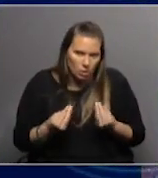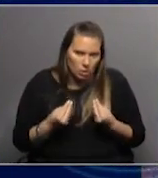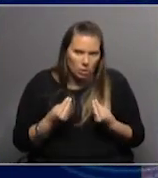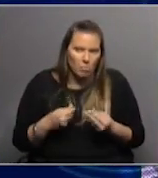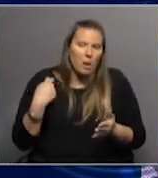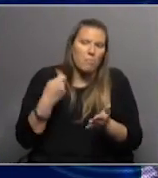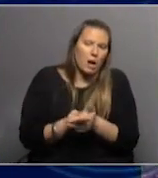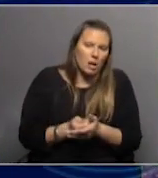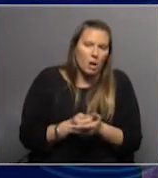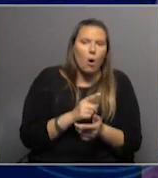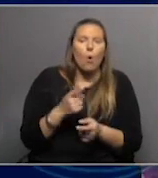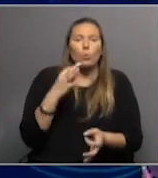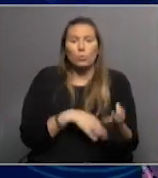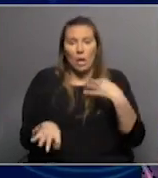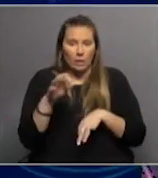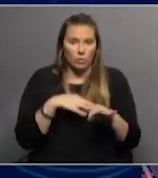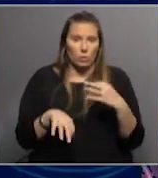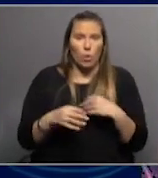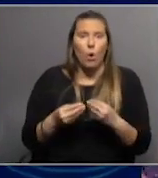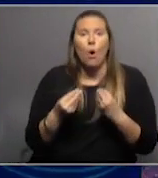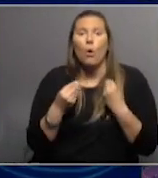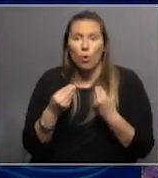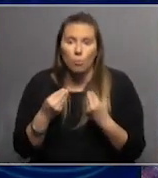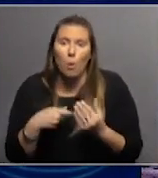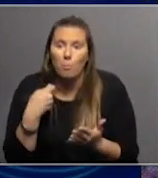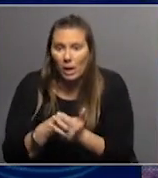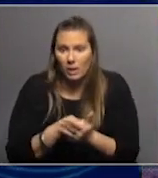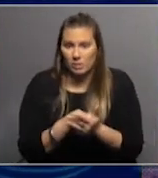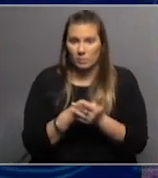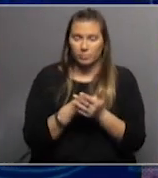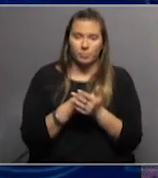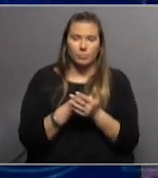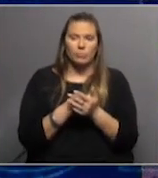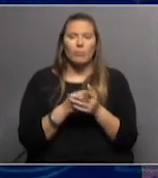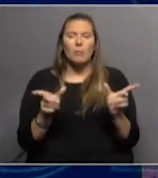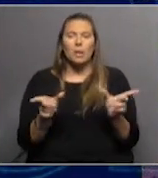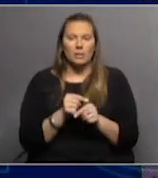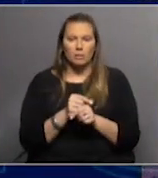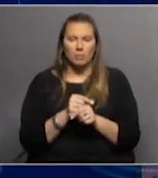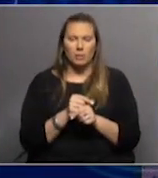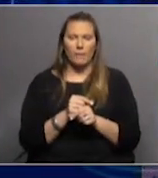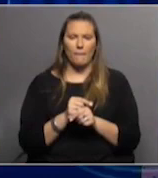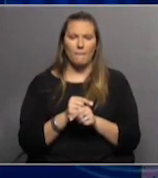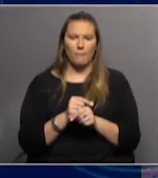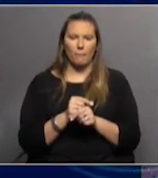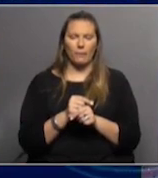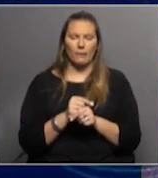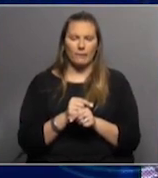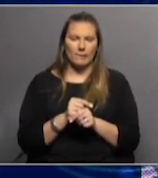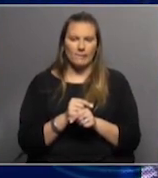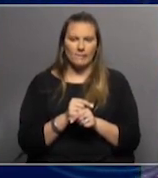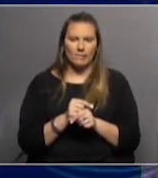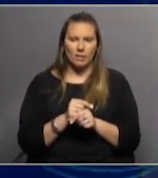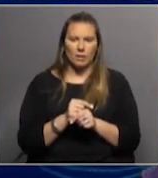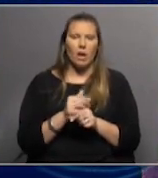¿Cómo haces para una obra de teatro? ¿Cómo costeás eso? Álvaro, para cerrar, a cuenta de charlas